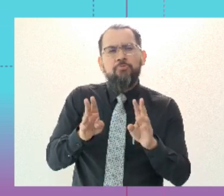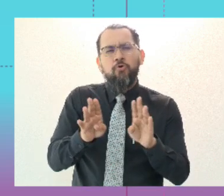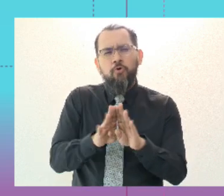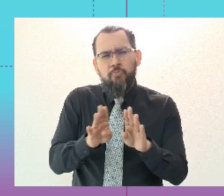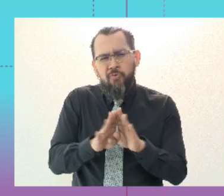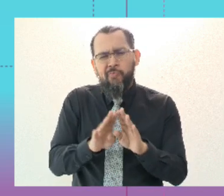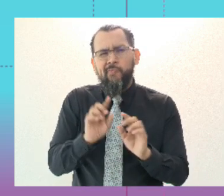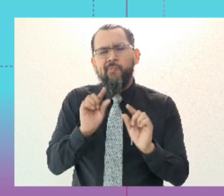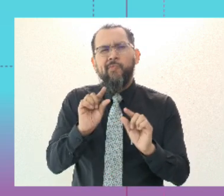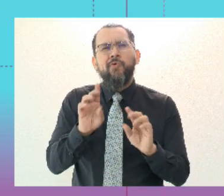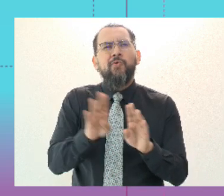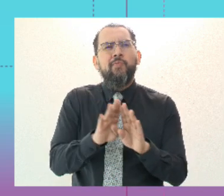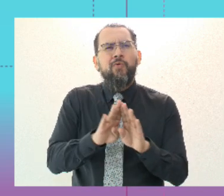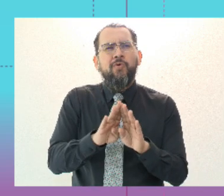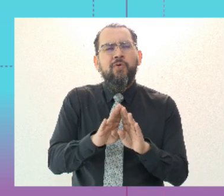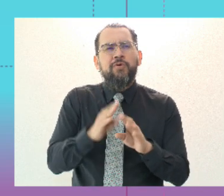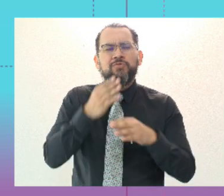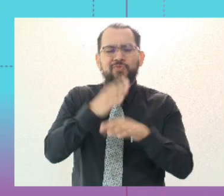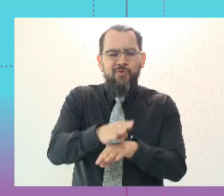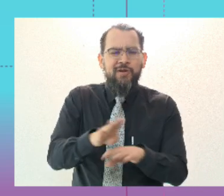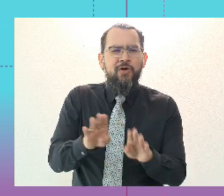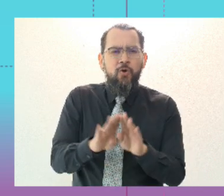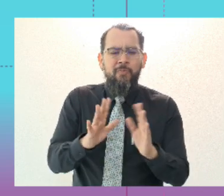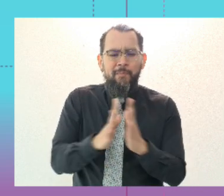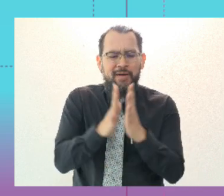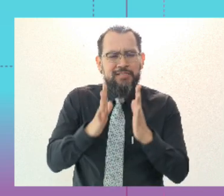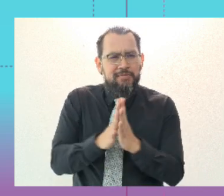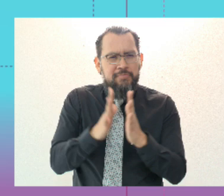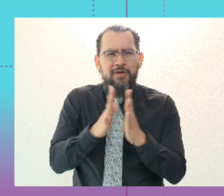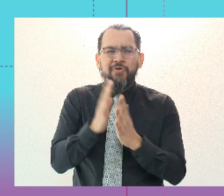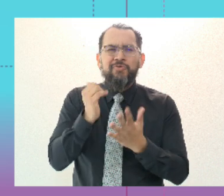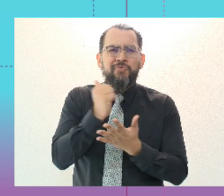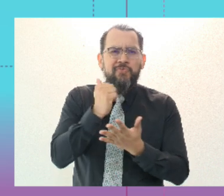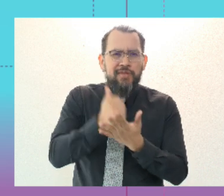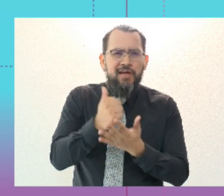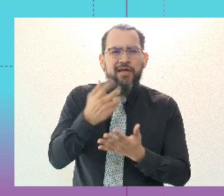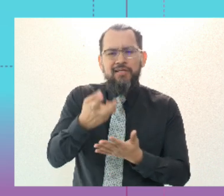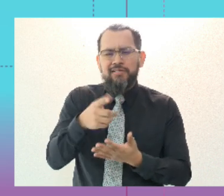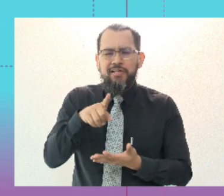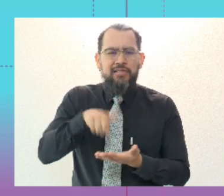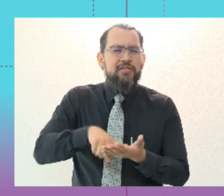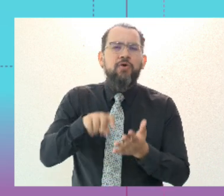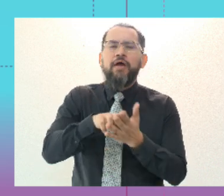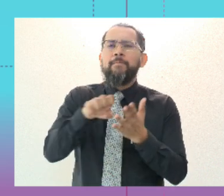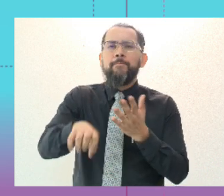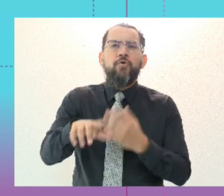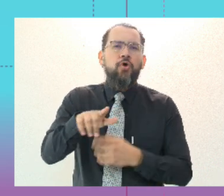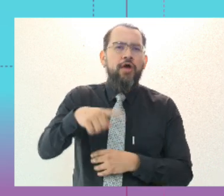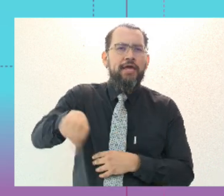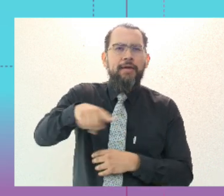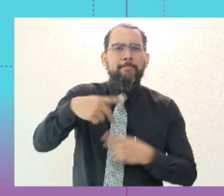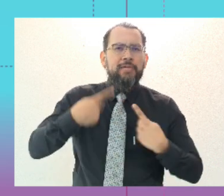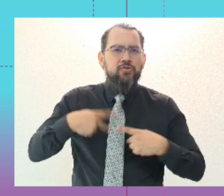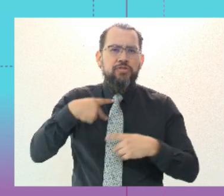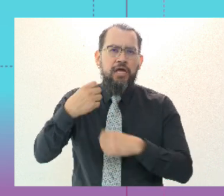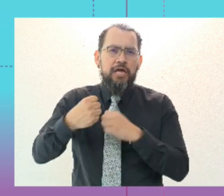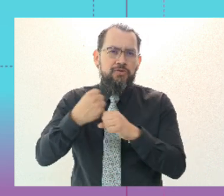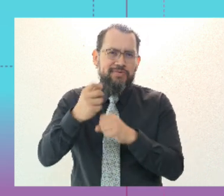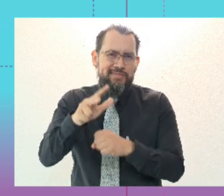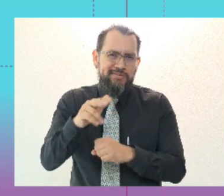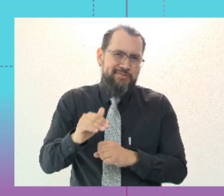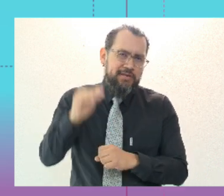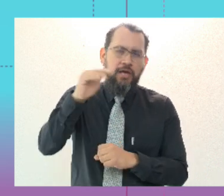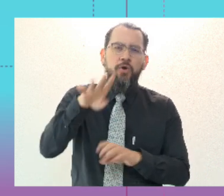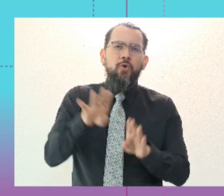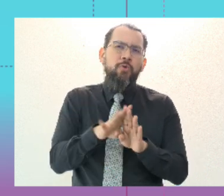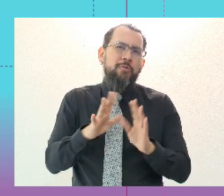parte, con respecto a la participación ciudadana, el papel de los archivos para toda la toma de decisiones y